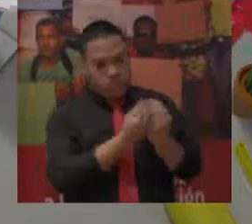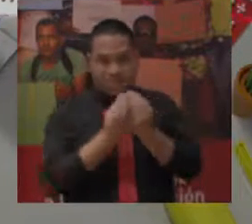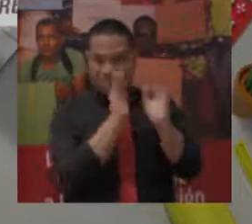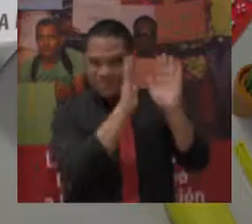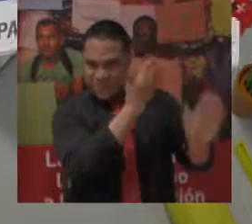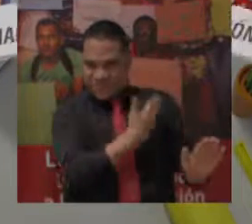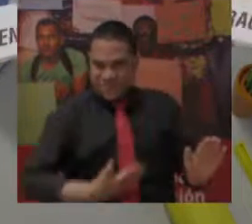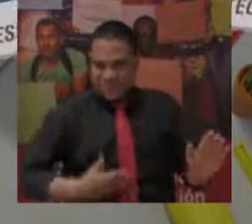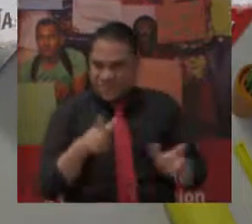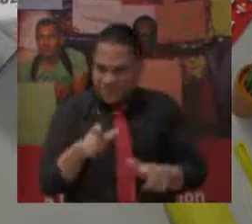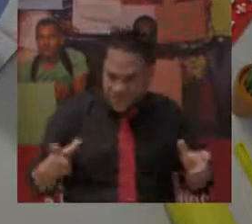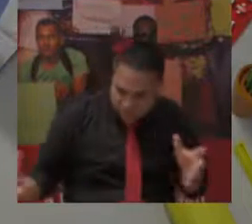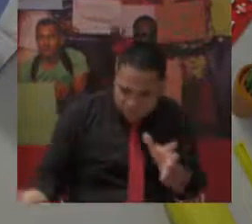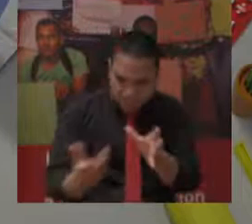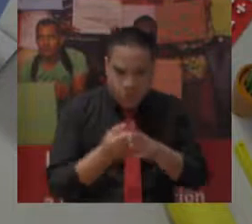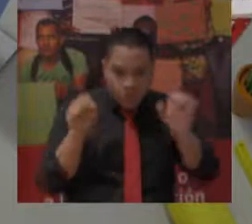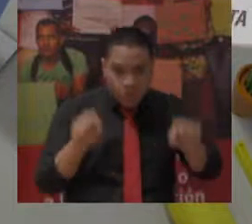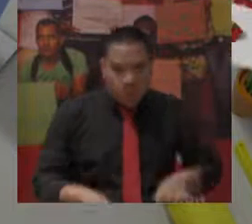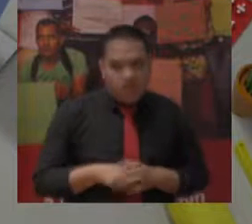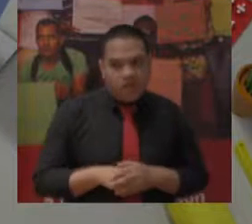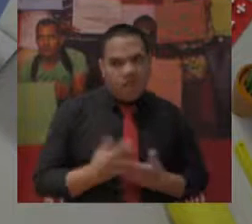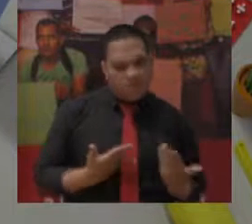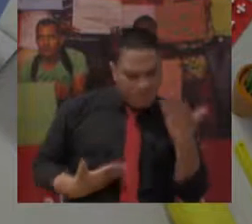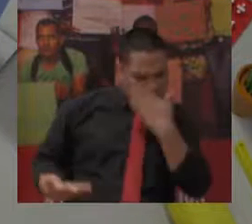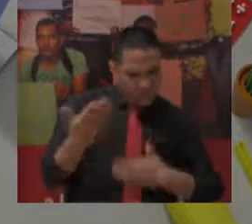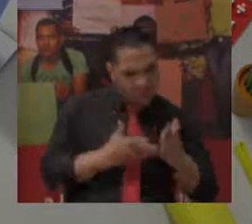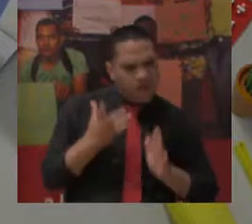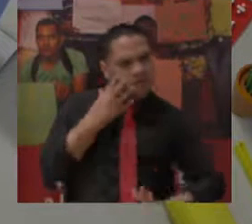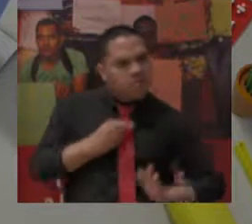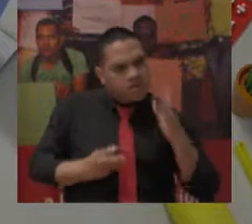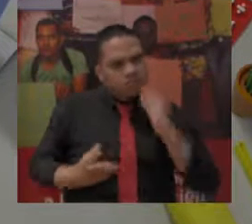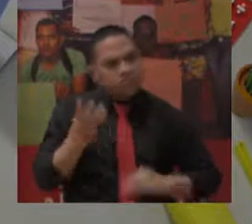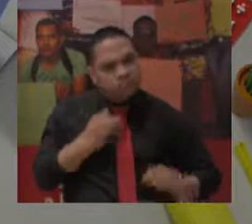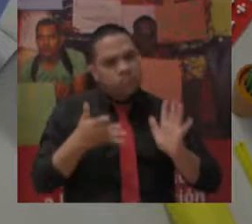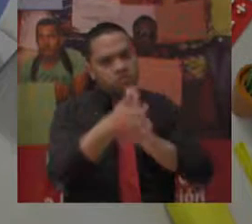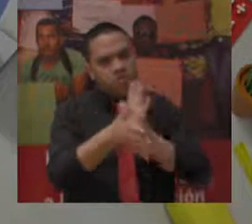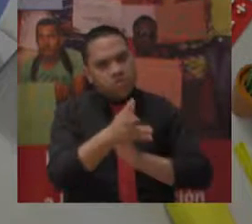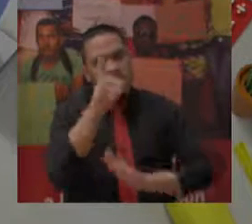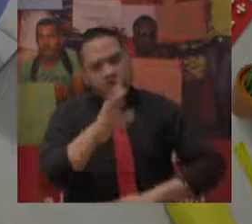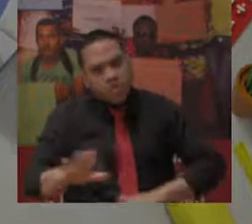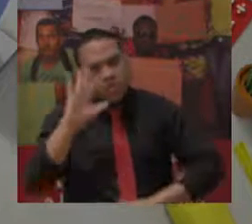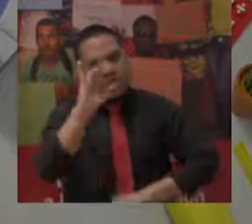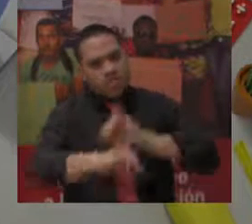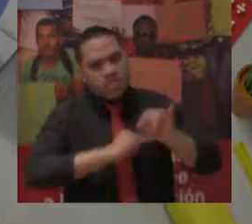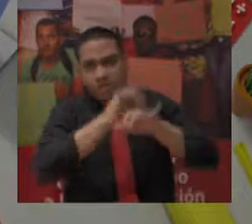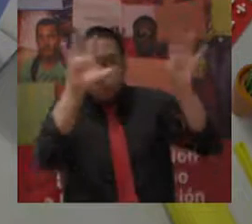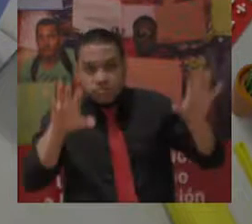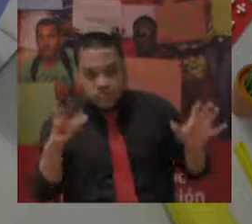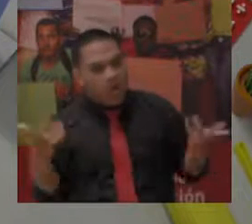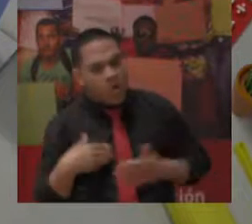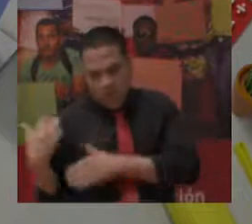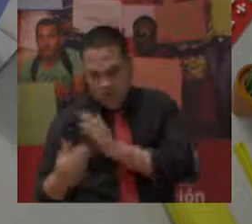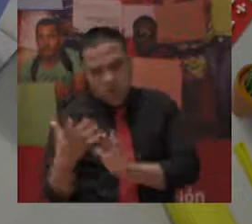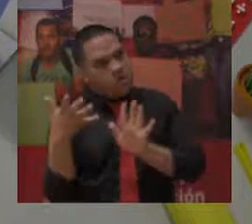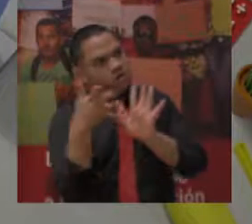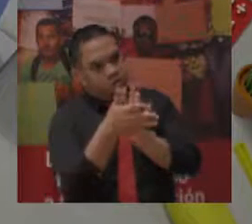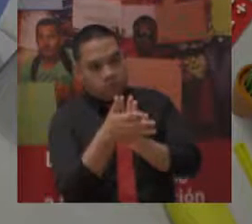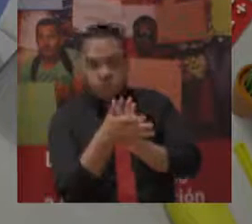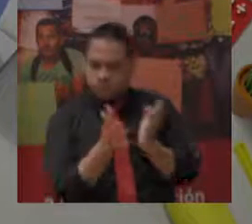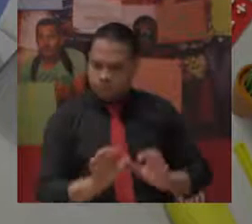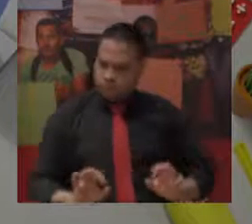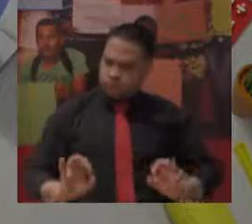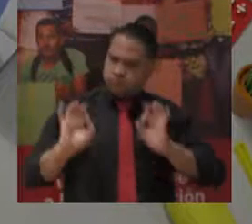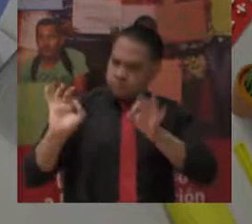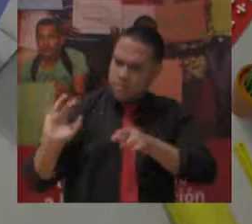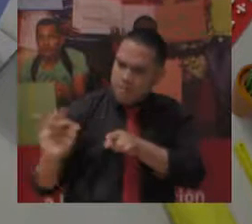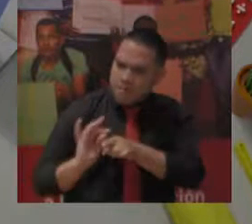Reintegración. A partir de un exhaustivo análisis de las experiencias nacionales e internacionales en proceso de reintegración, buscando aplicar los mejores